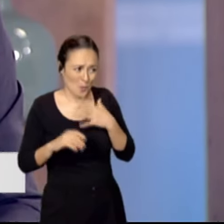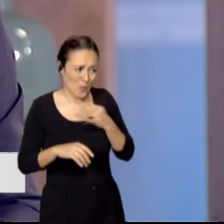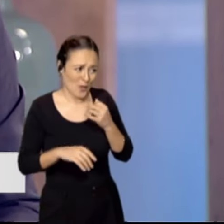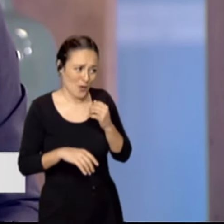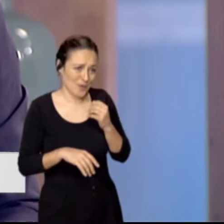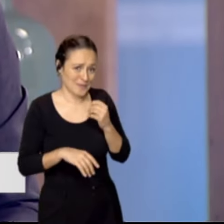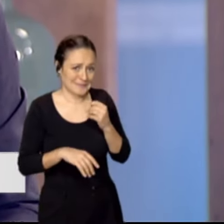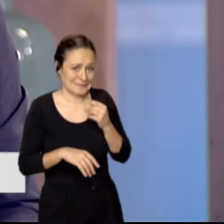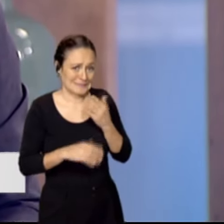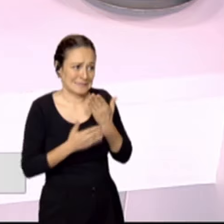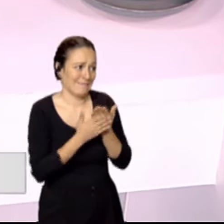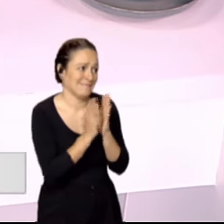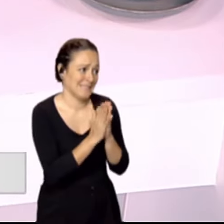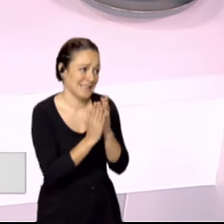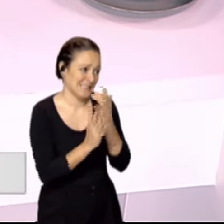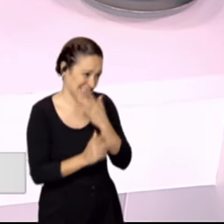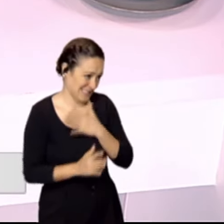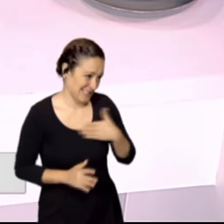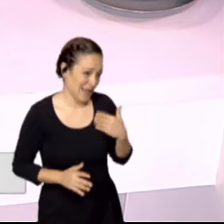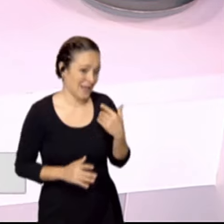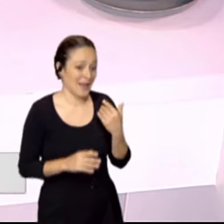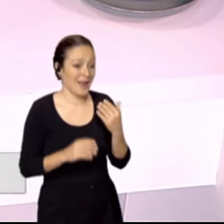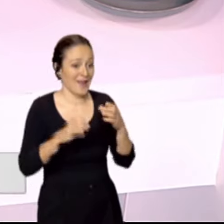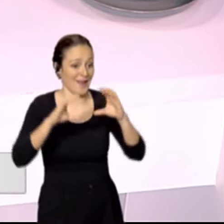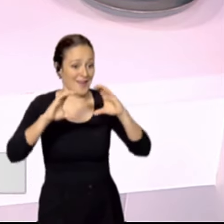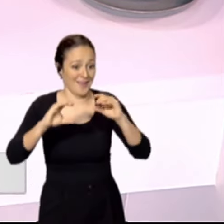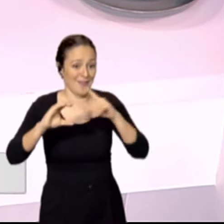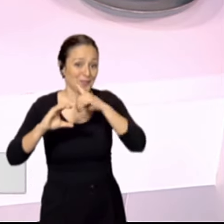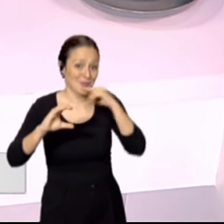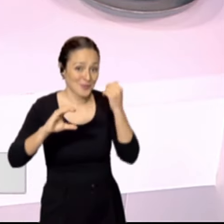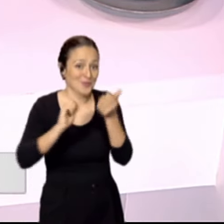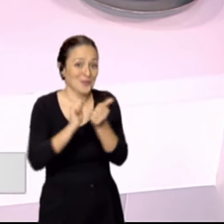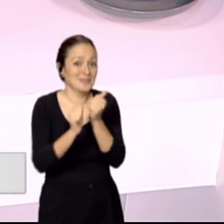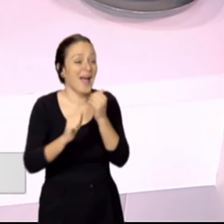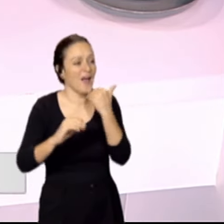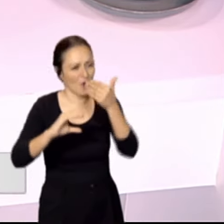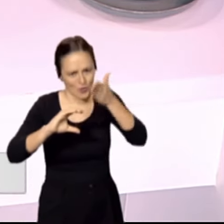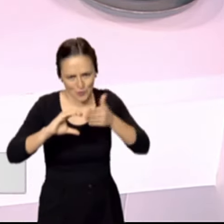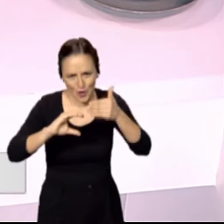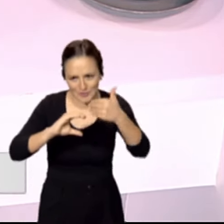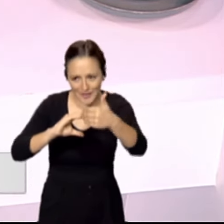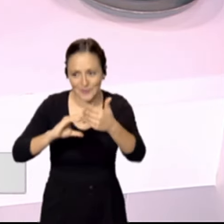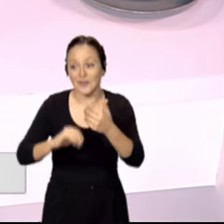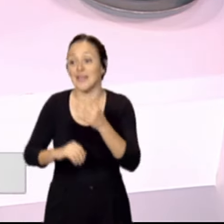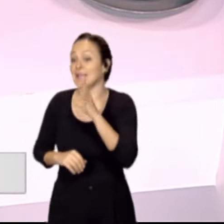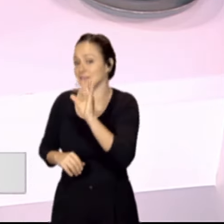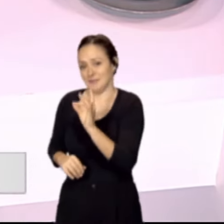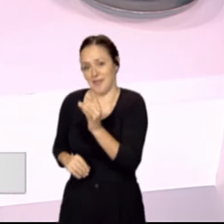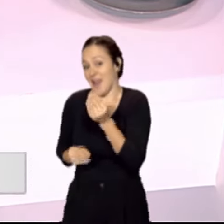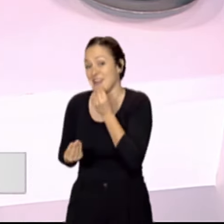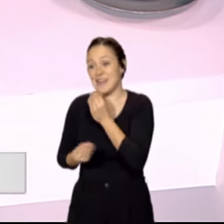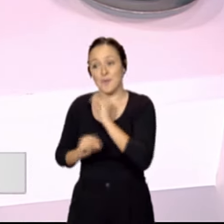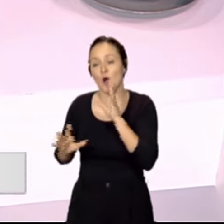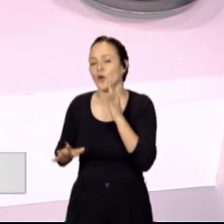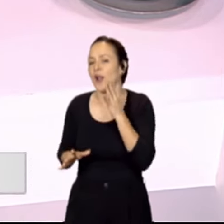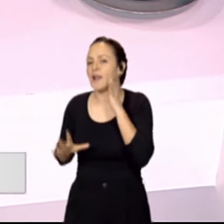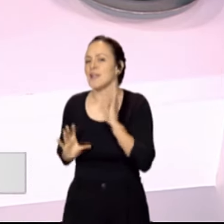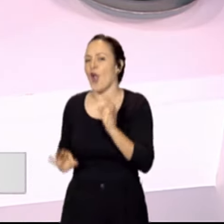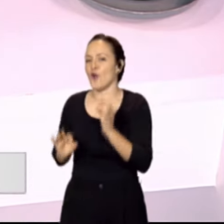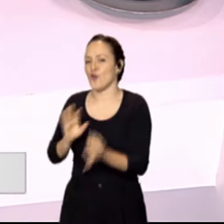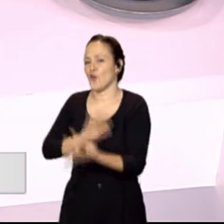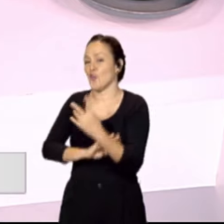pedir que vayas si quieres cortando algún trocito de de la tarta vamos con la reina de la casa la la original Aunque aquí